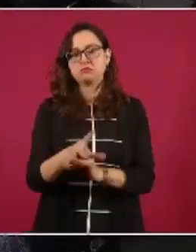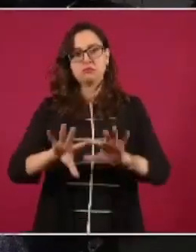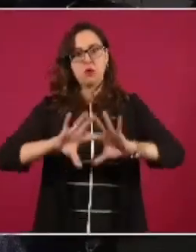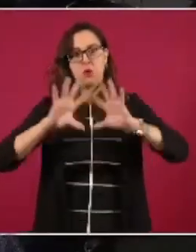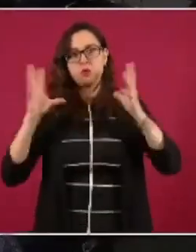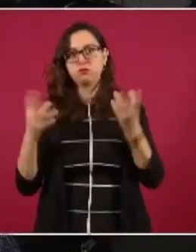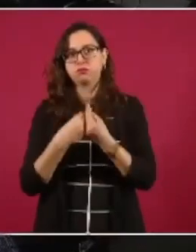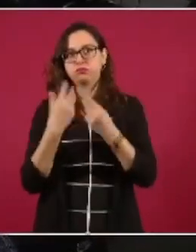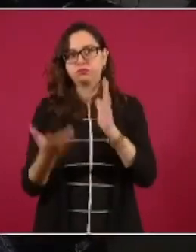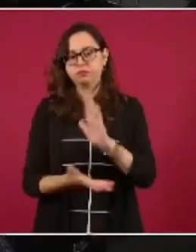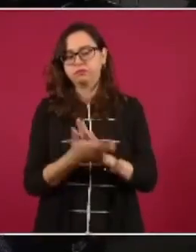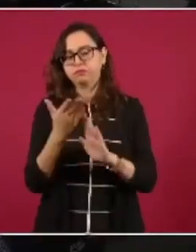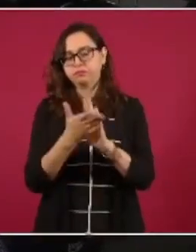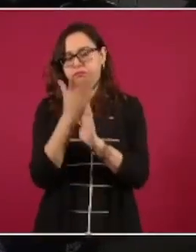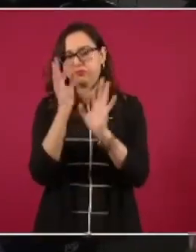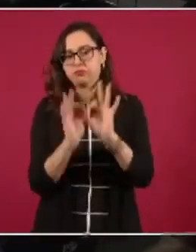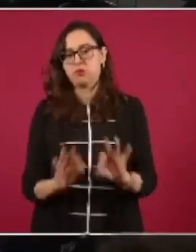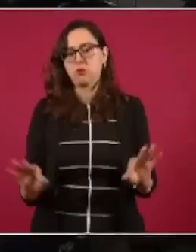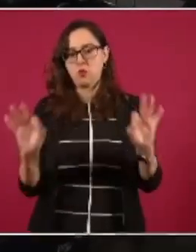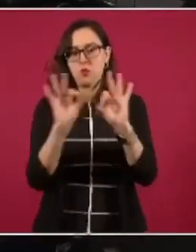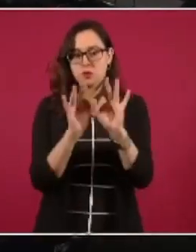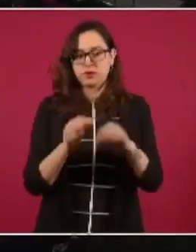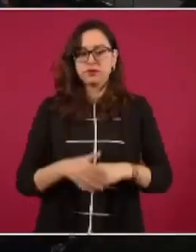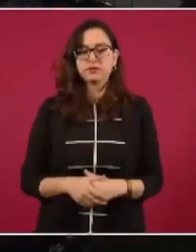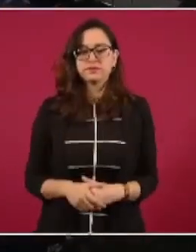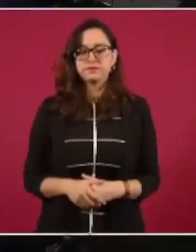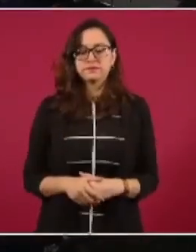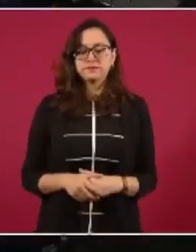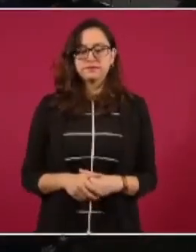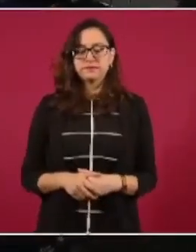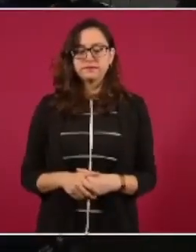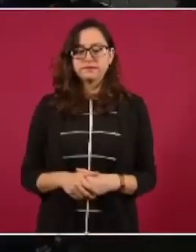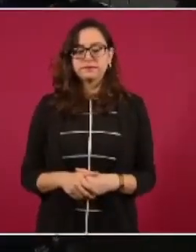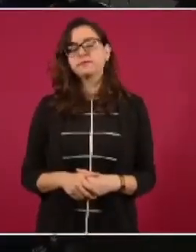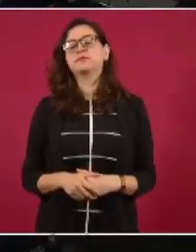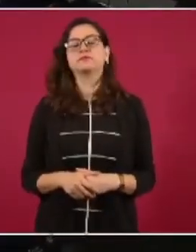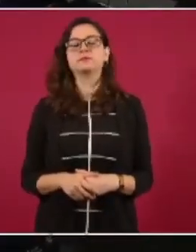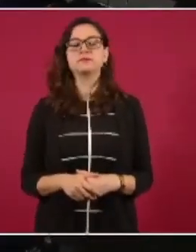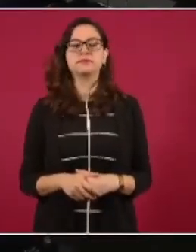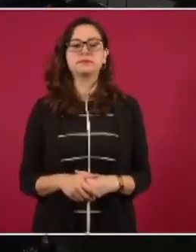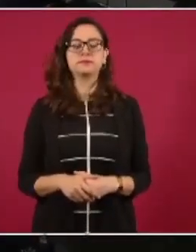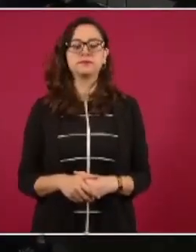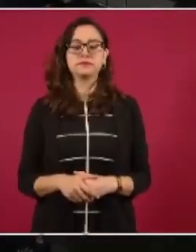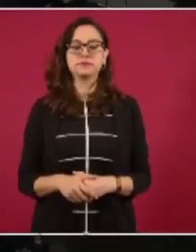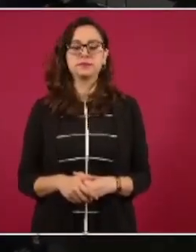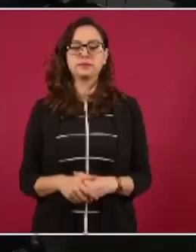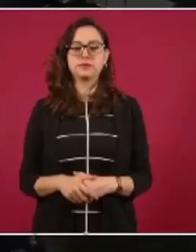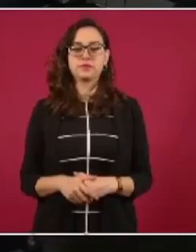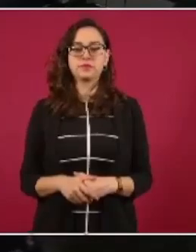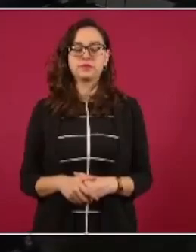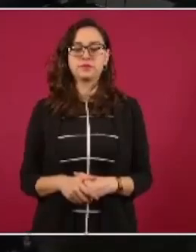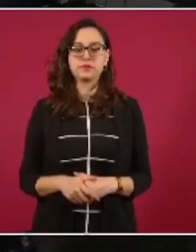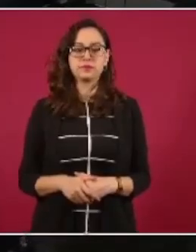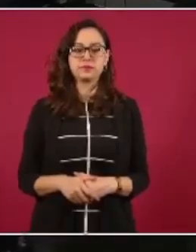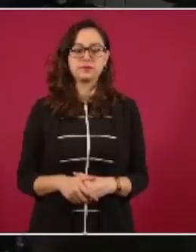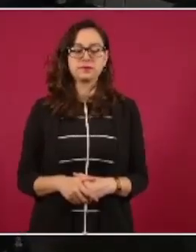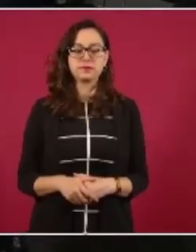obra importante. Entonces, si se puede, pues